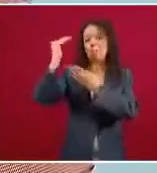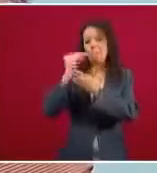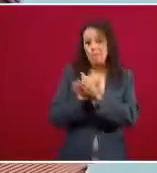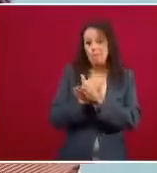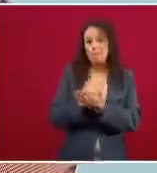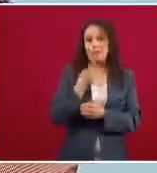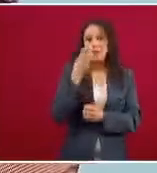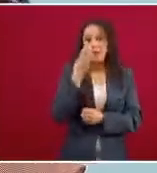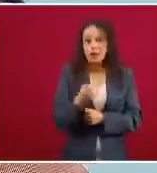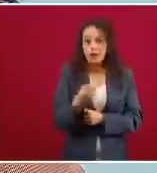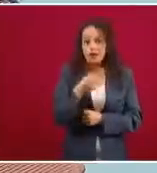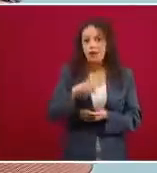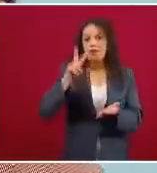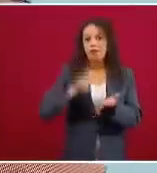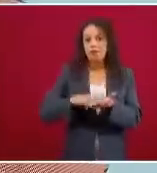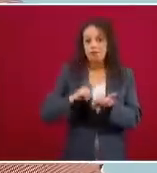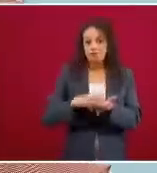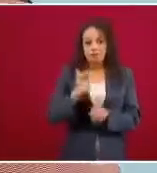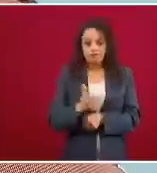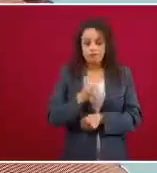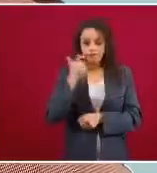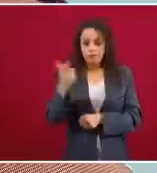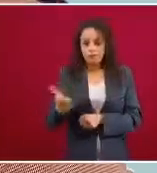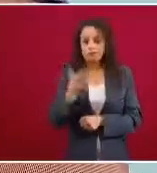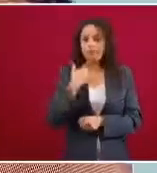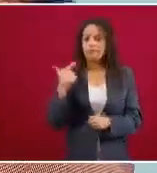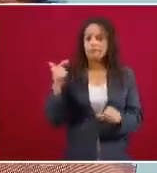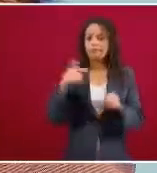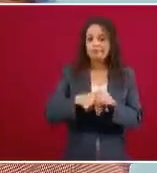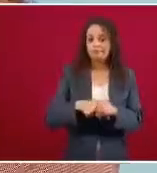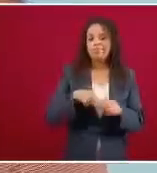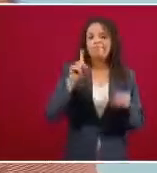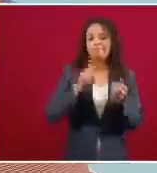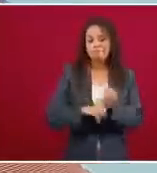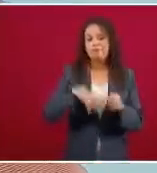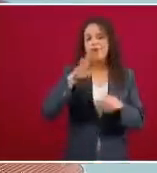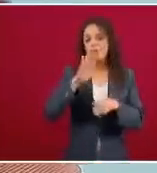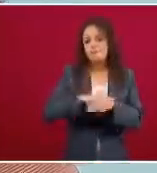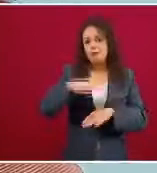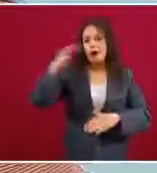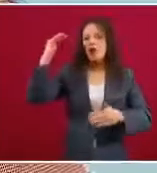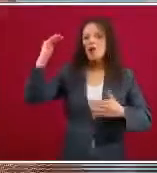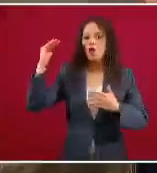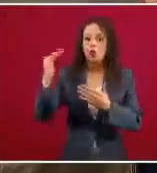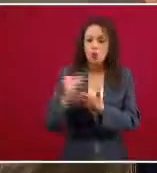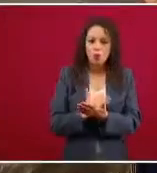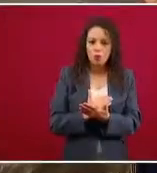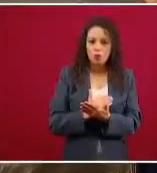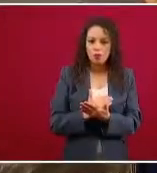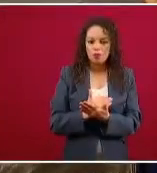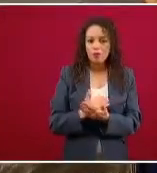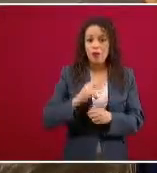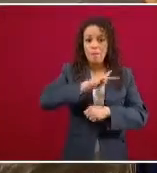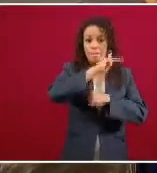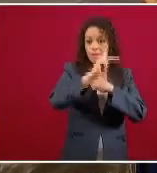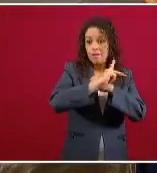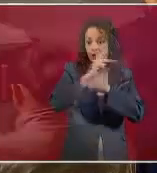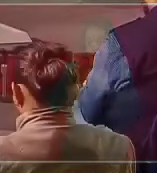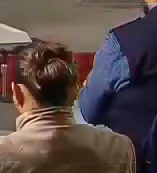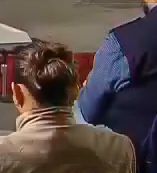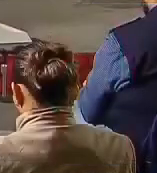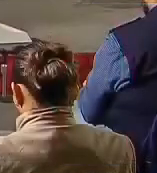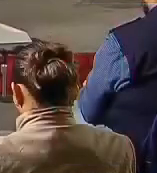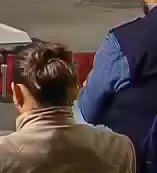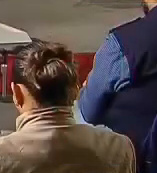a condiciones muy bajas y hay algunos países donde su extracción es